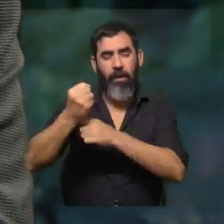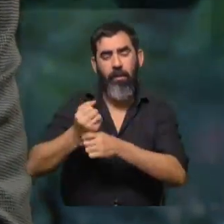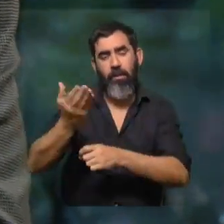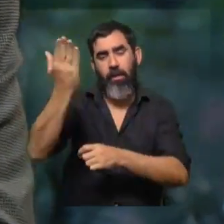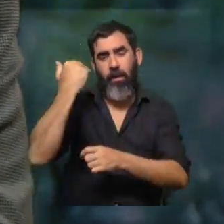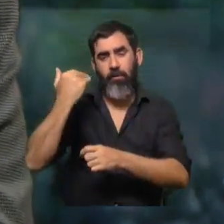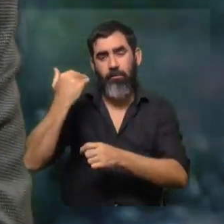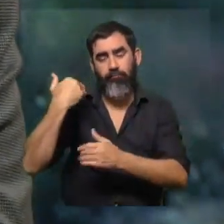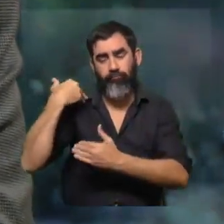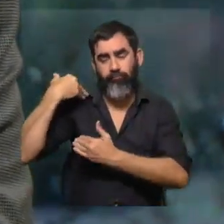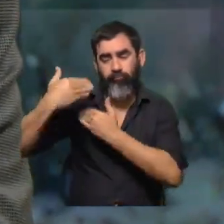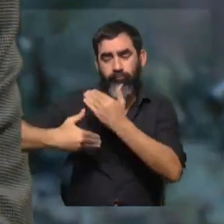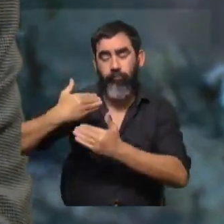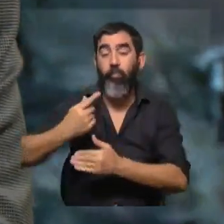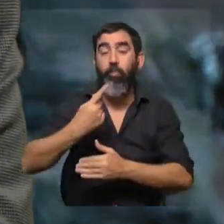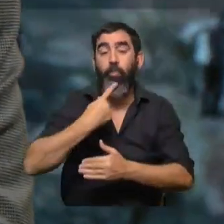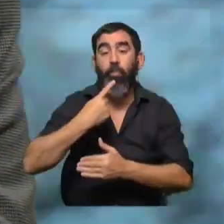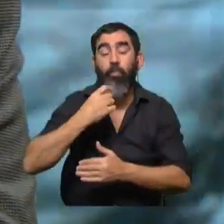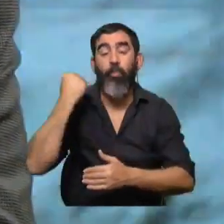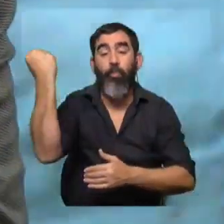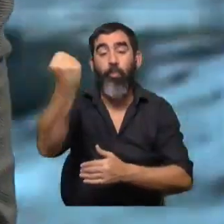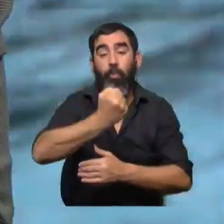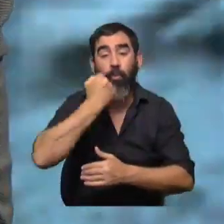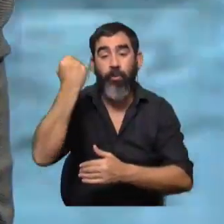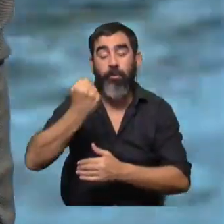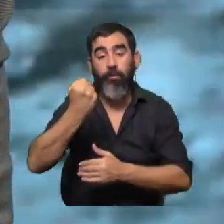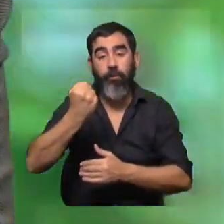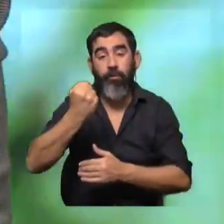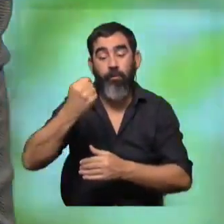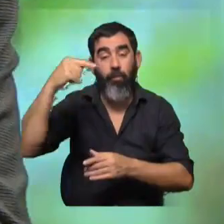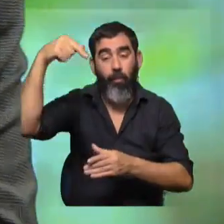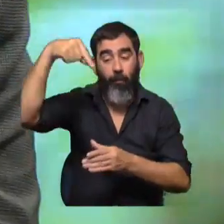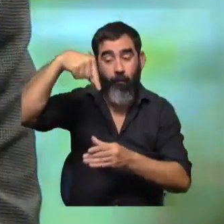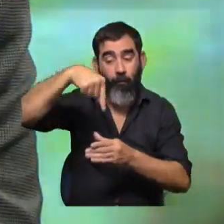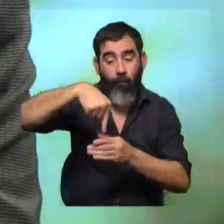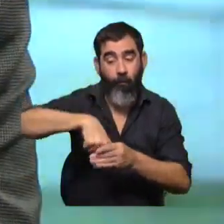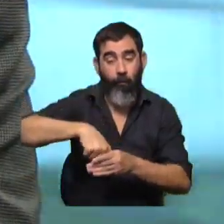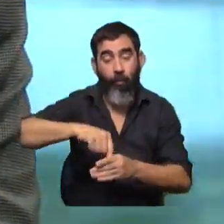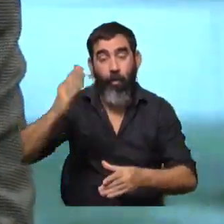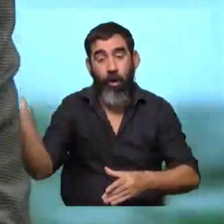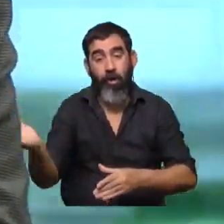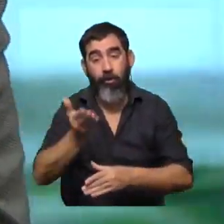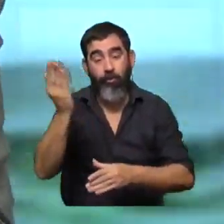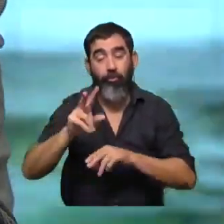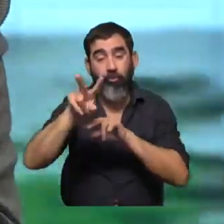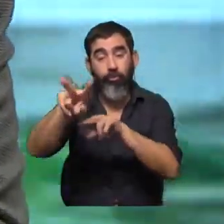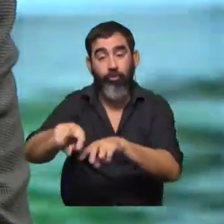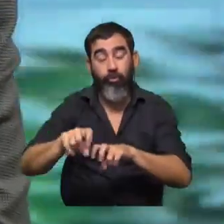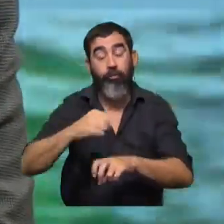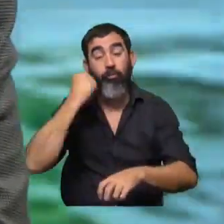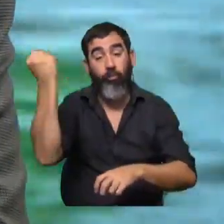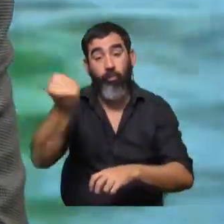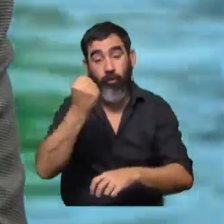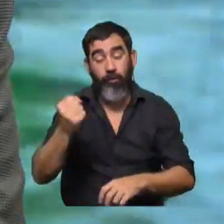también ha desarrollado una política muy importante de generar perforaciones para la producción agropecuaria, cosa que es importante,